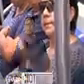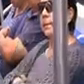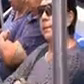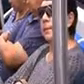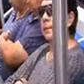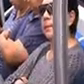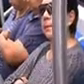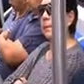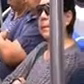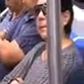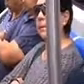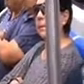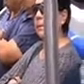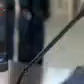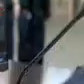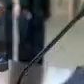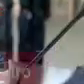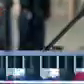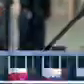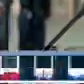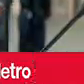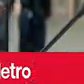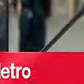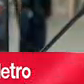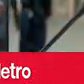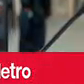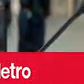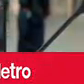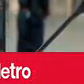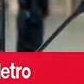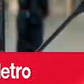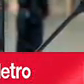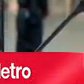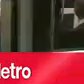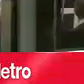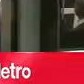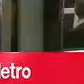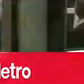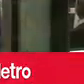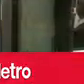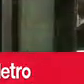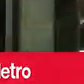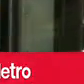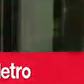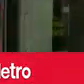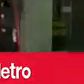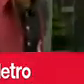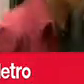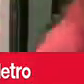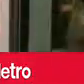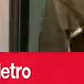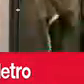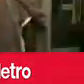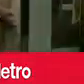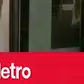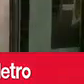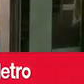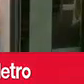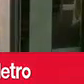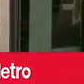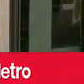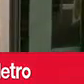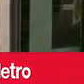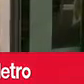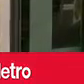seguridad, es decir, que un tren cuenta con 12 cámaras de videovigilancia en total. Por eso, quienes utilicen el metro estarán siendo grabados